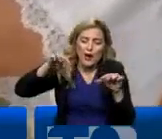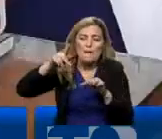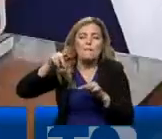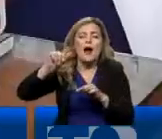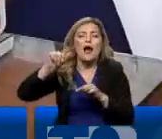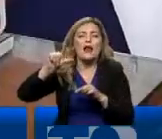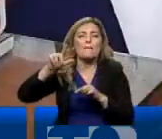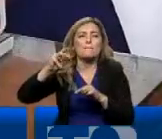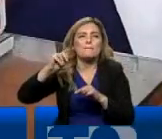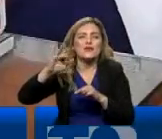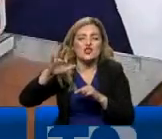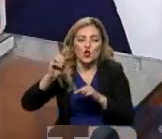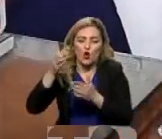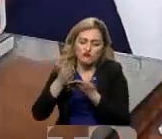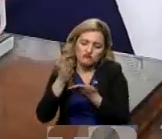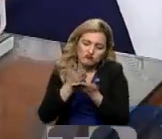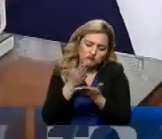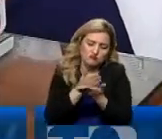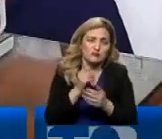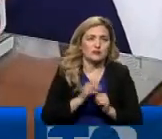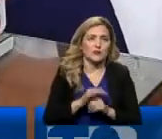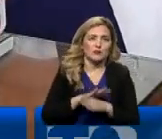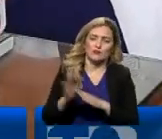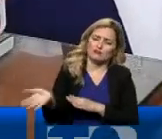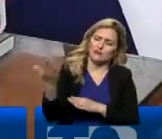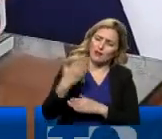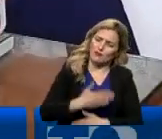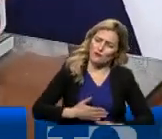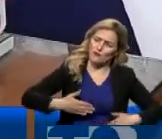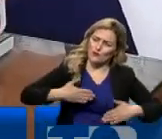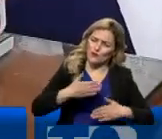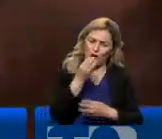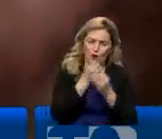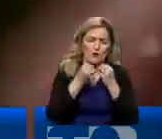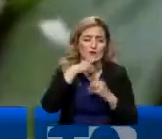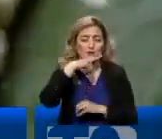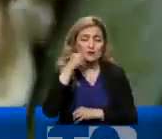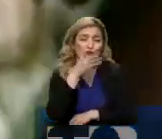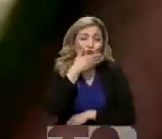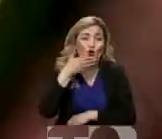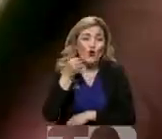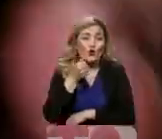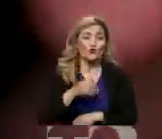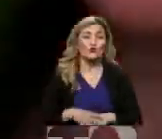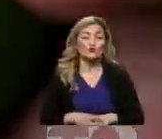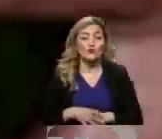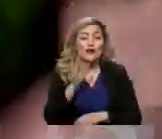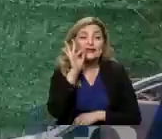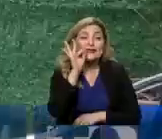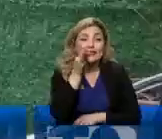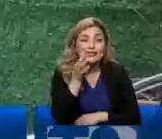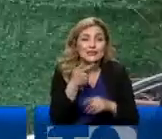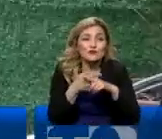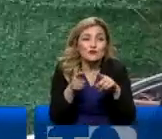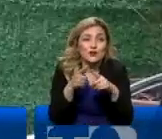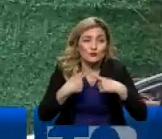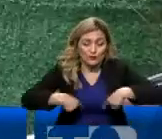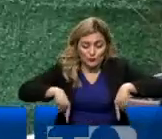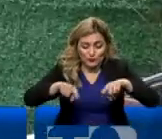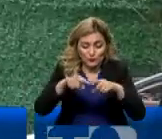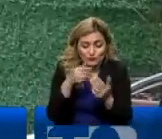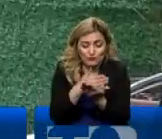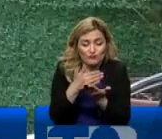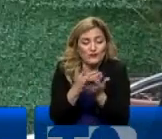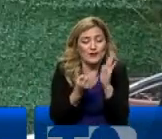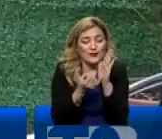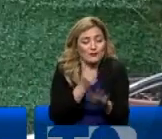al vapor. Los invito a que vengan y disfruten y se lo pasen de lo mejor en este feriado. Pero también puede deleitarse con otros platos típicos,